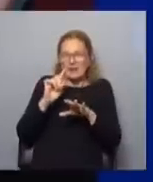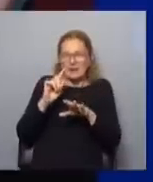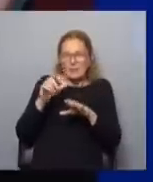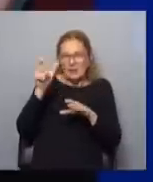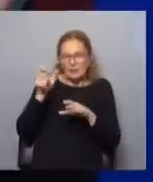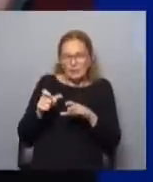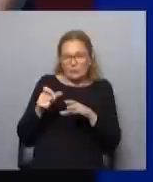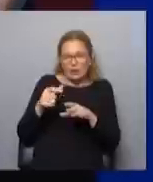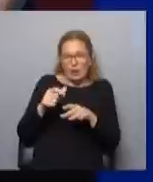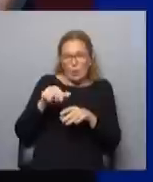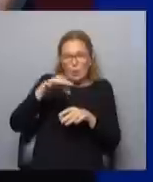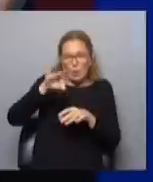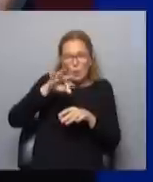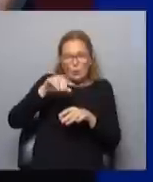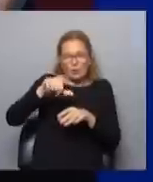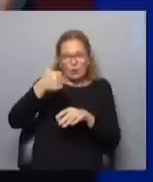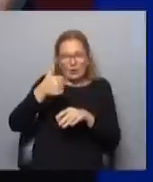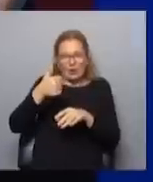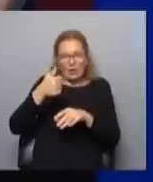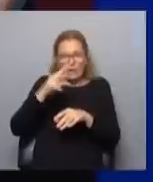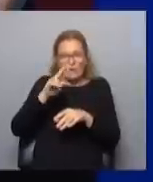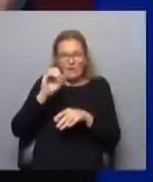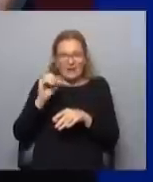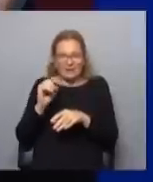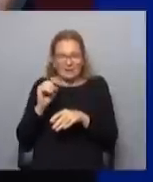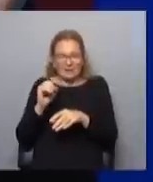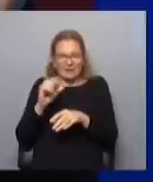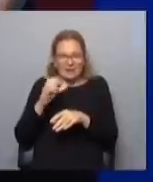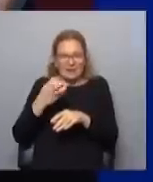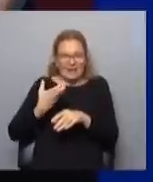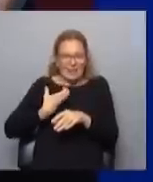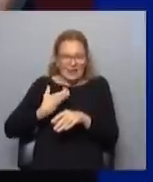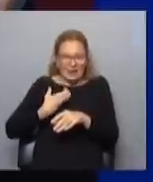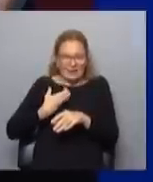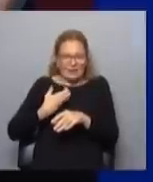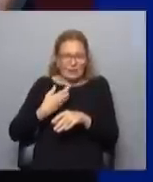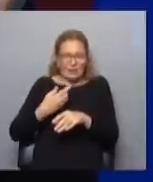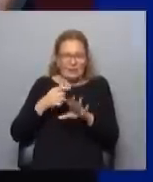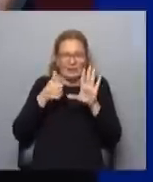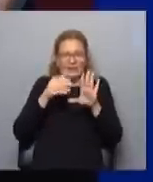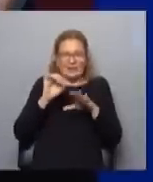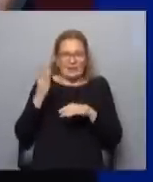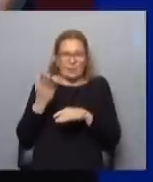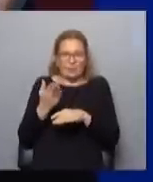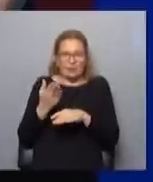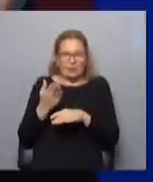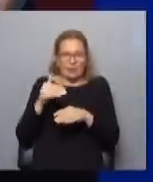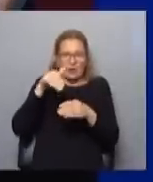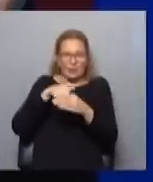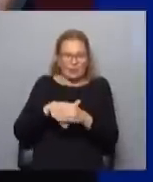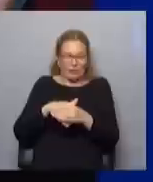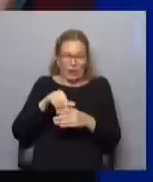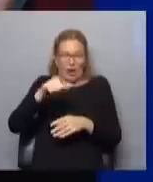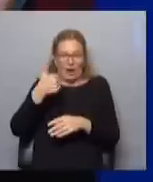candidato único y haber ganado como ganamos con 20 ediles o sea 60 por ciento de la votación